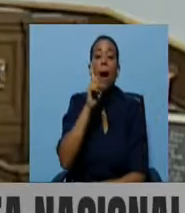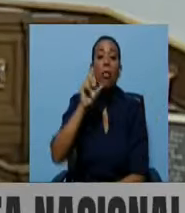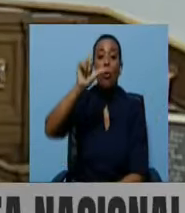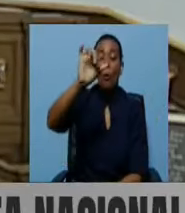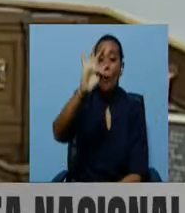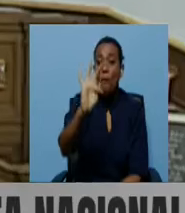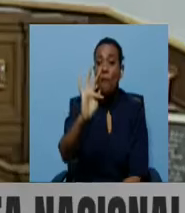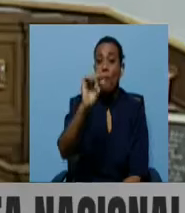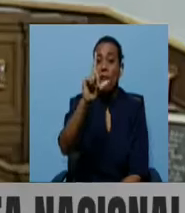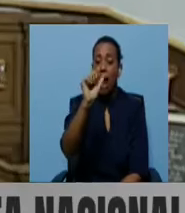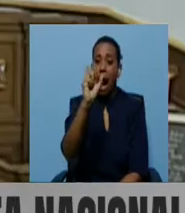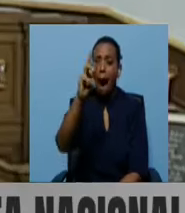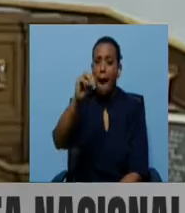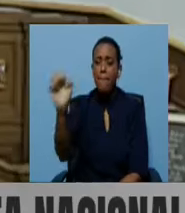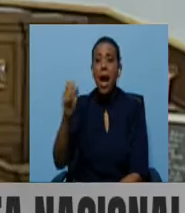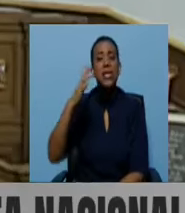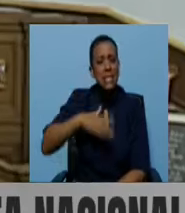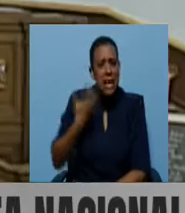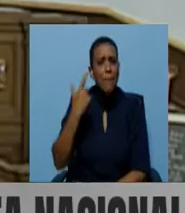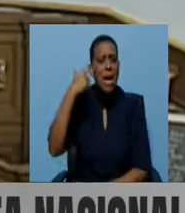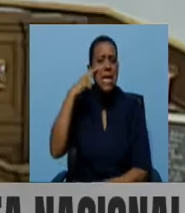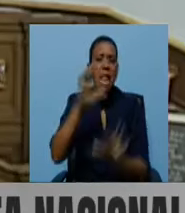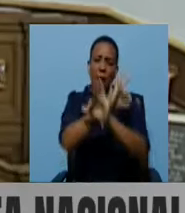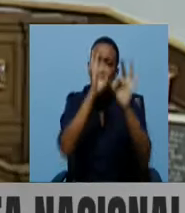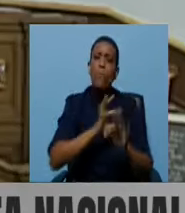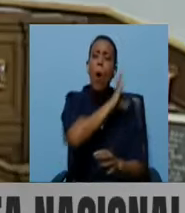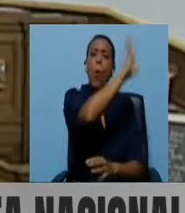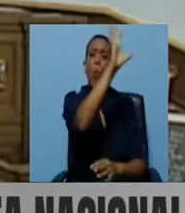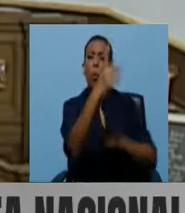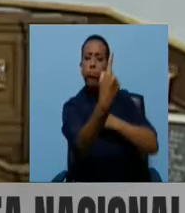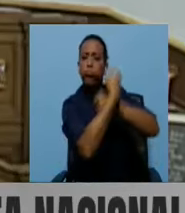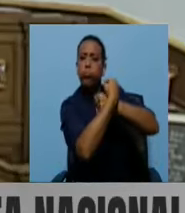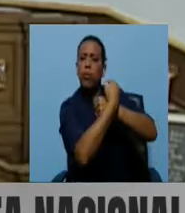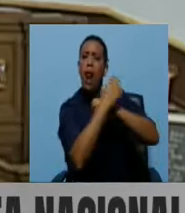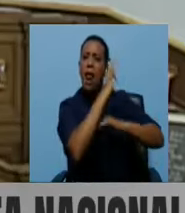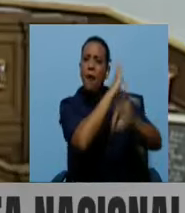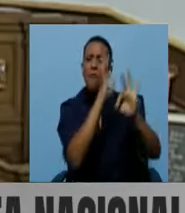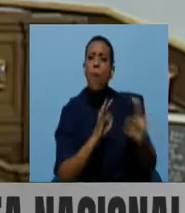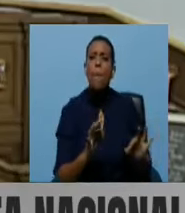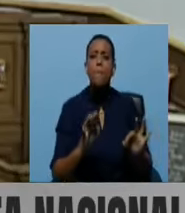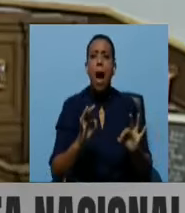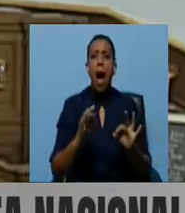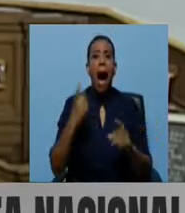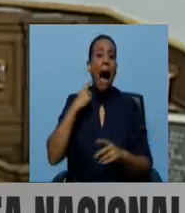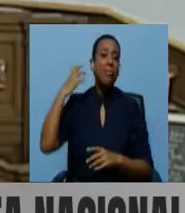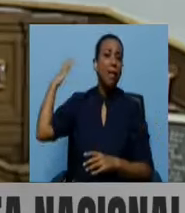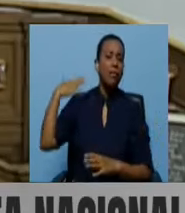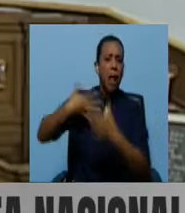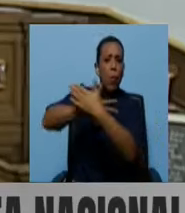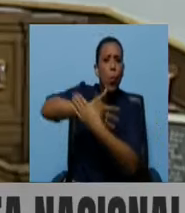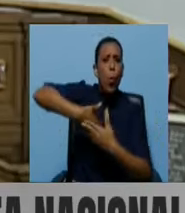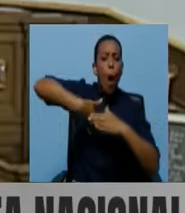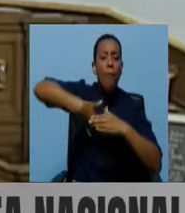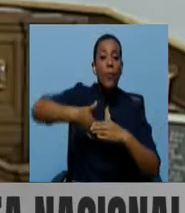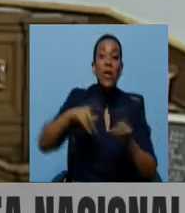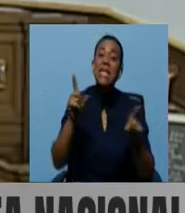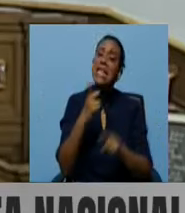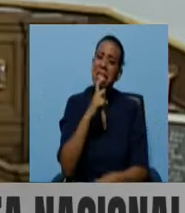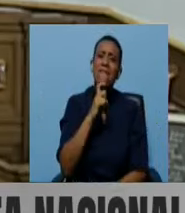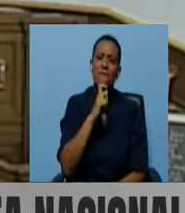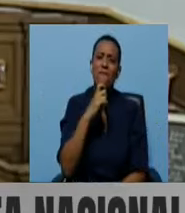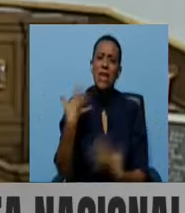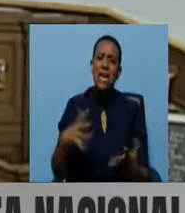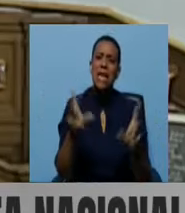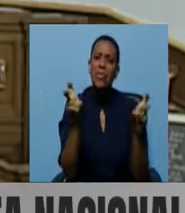Inicialmente yo siempre quise hablar sobre el imperio y sobre cómo nos sometió, y es un tema muy difícil para hablar en las redes.